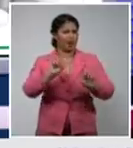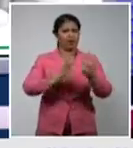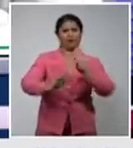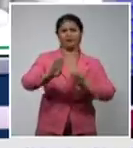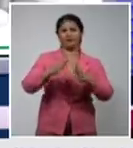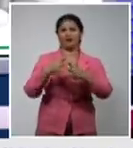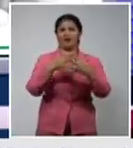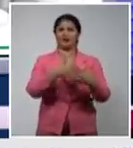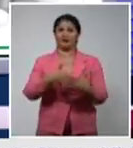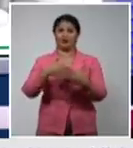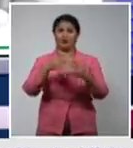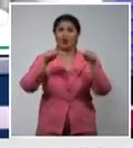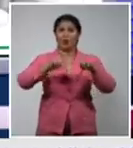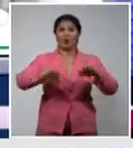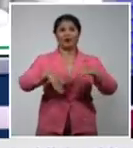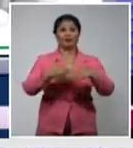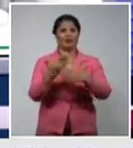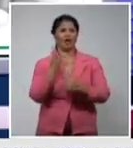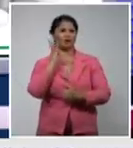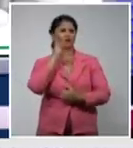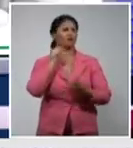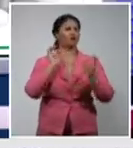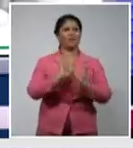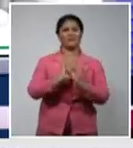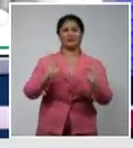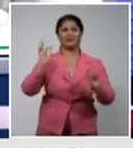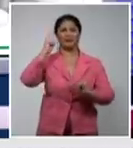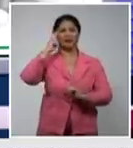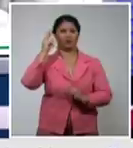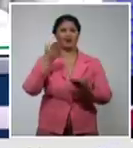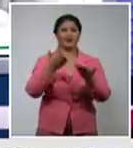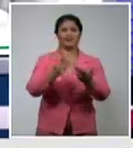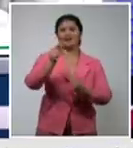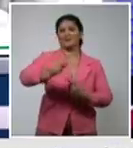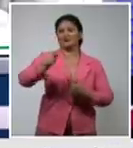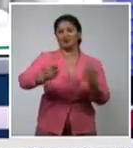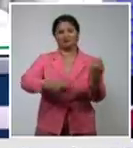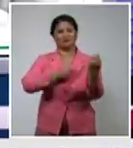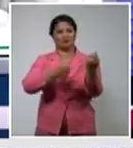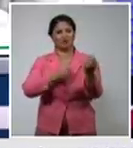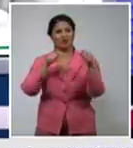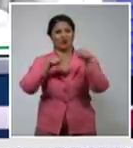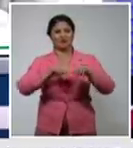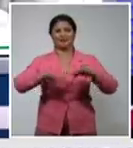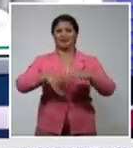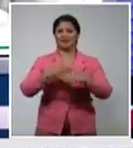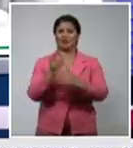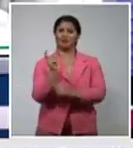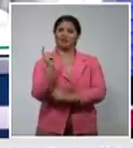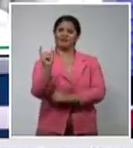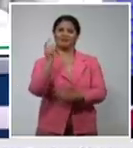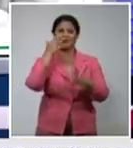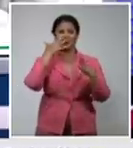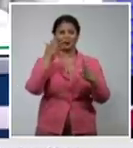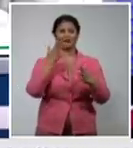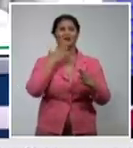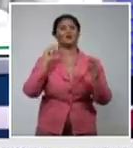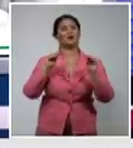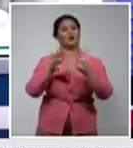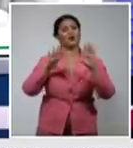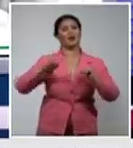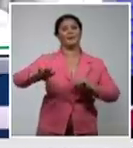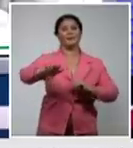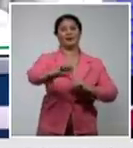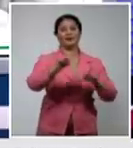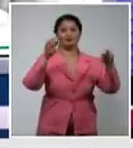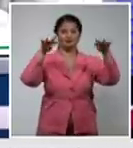generación del 30 y del Directorio Revolucionario que se unieron en pos de una causa justa. Doy los buenos días al